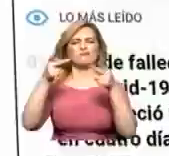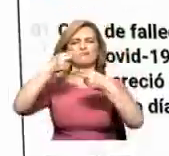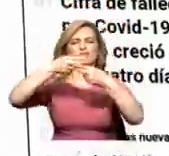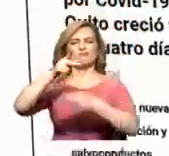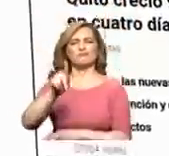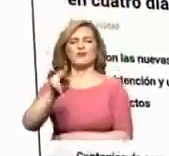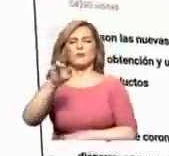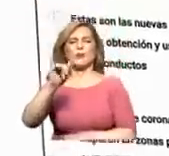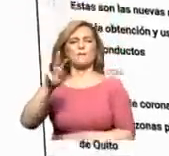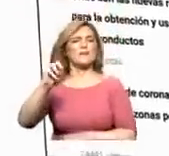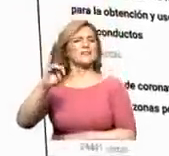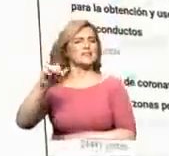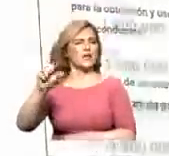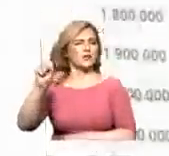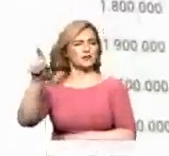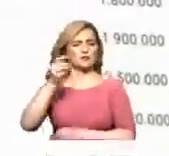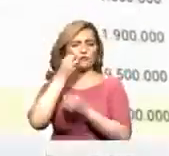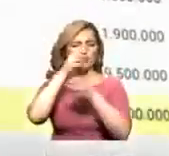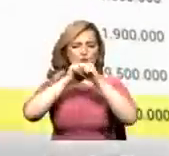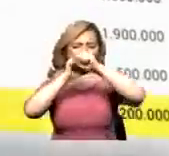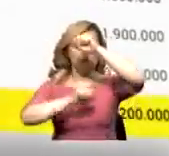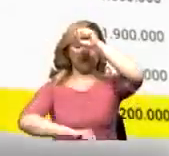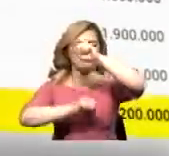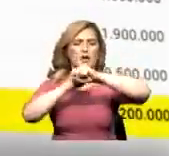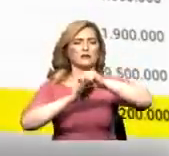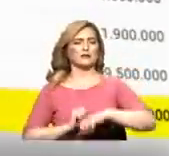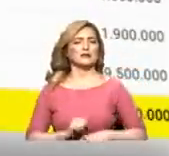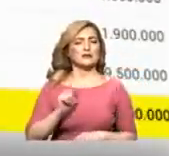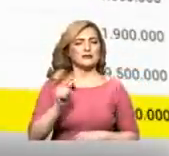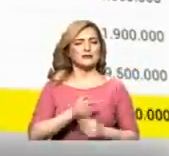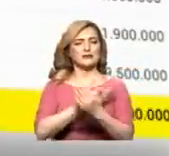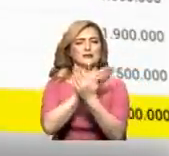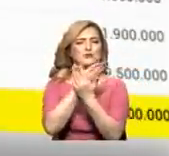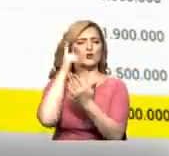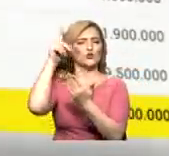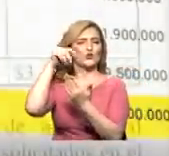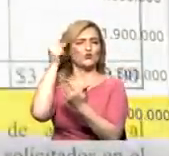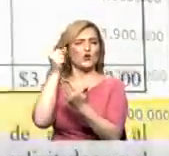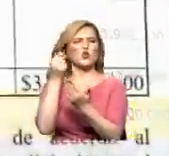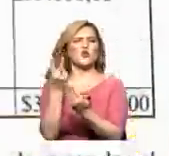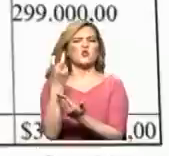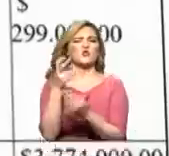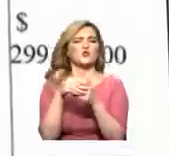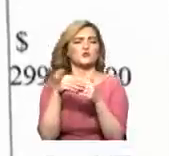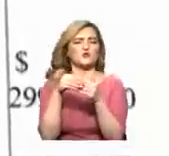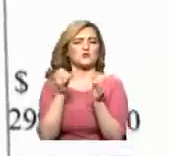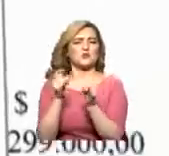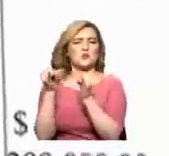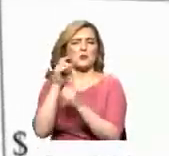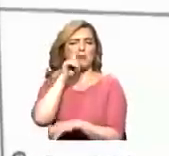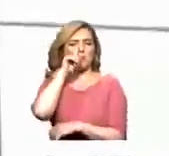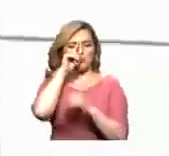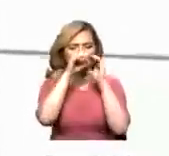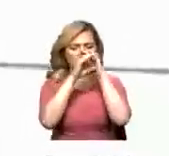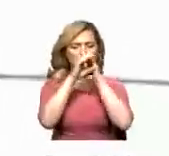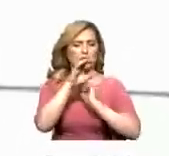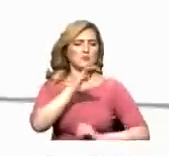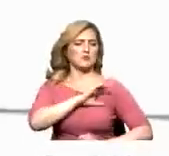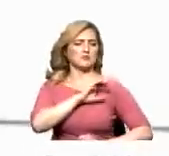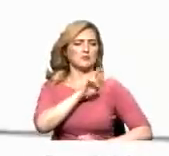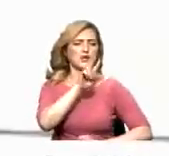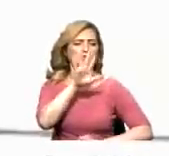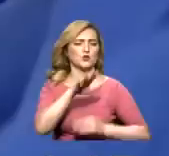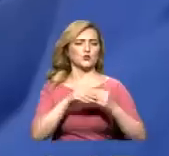allí aparece Salumed S.A. ofreciendo al gobierno a mitad de precio cada prueba. Al municipio de Quito, al